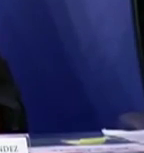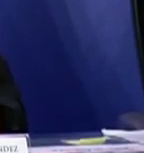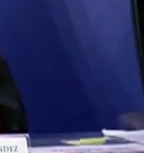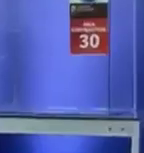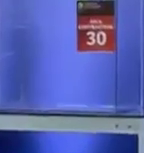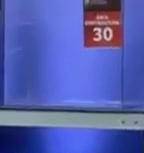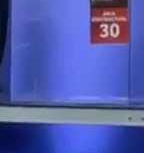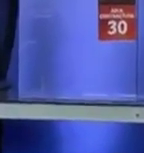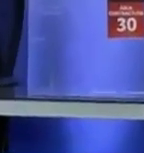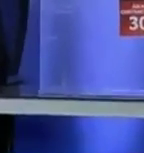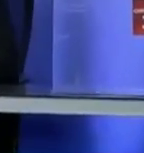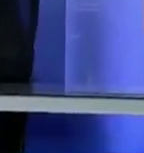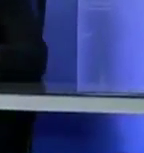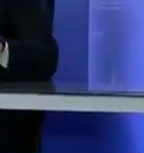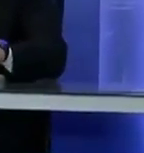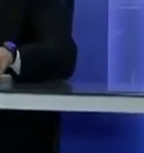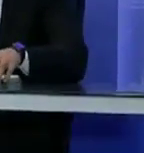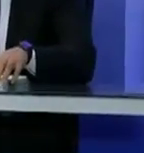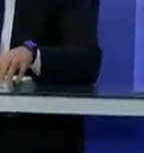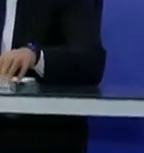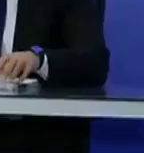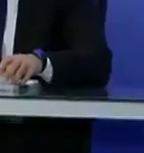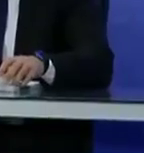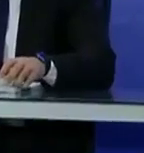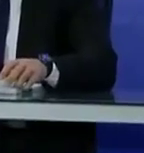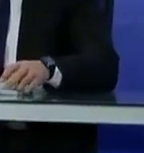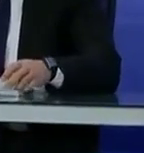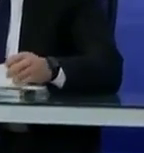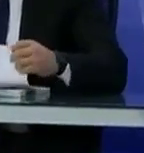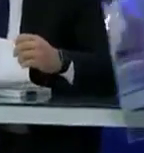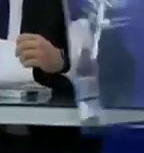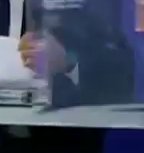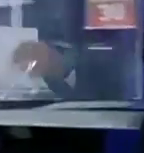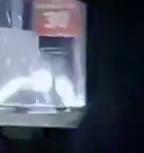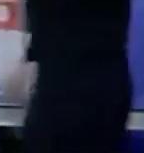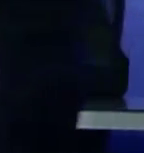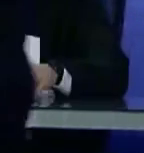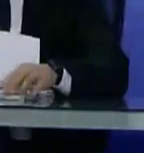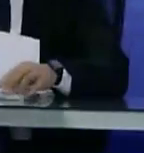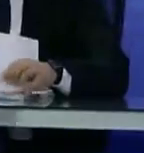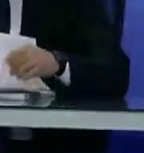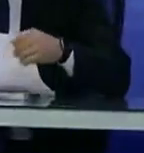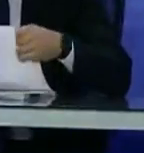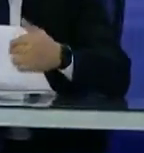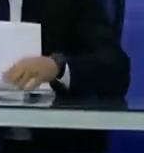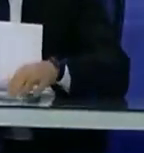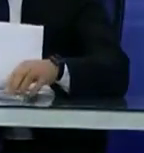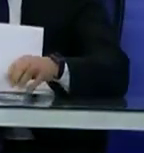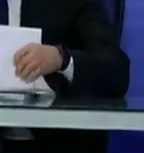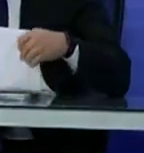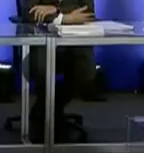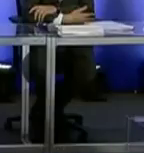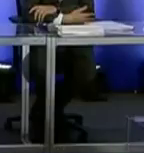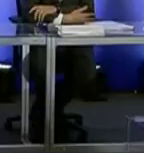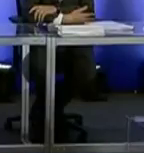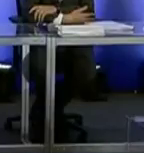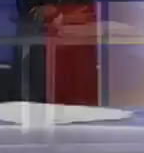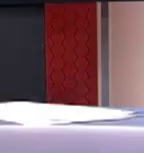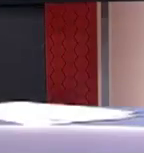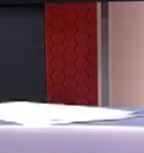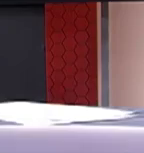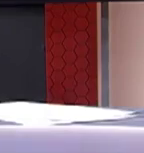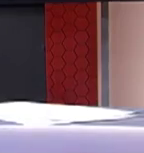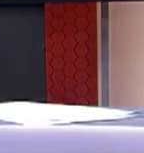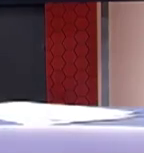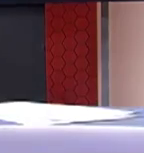asociaciones y participar en la exploración y extracción de hidrocarburos en México. Ulises, buenos días. ¿Cuál es el impacto